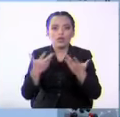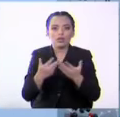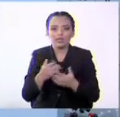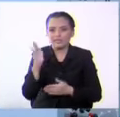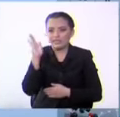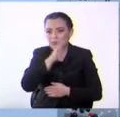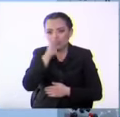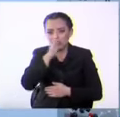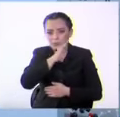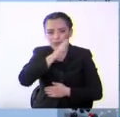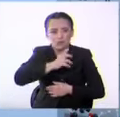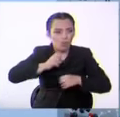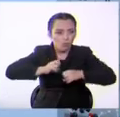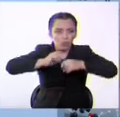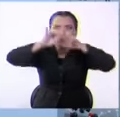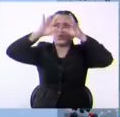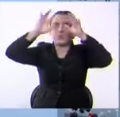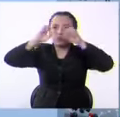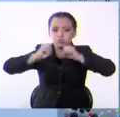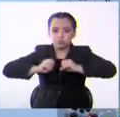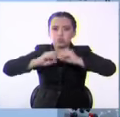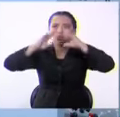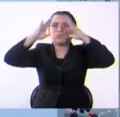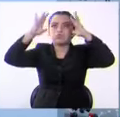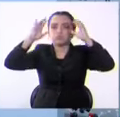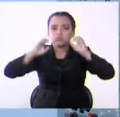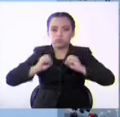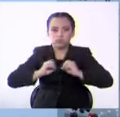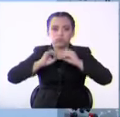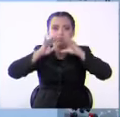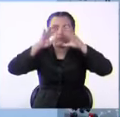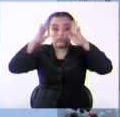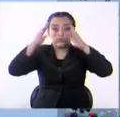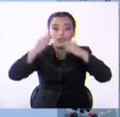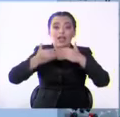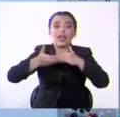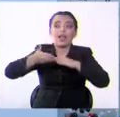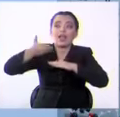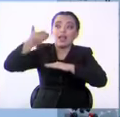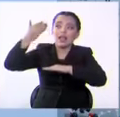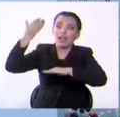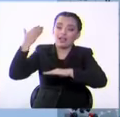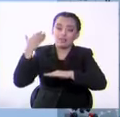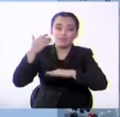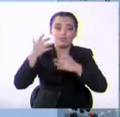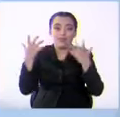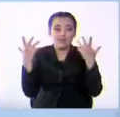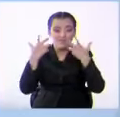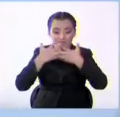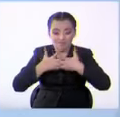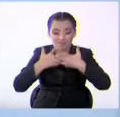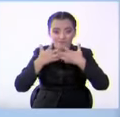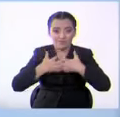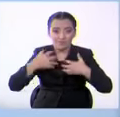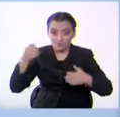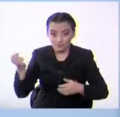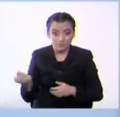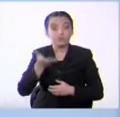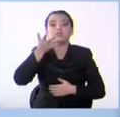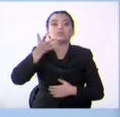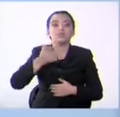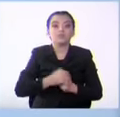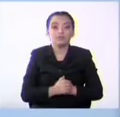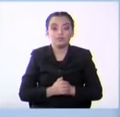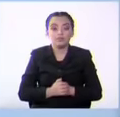han aumentado drásticamente desde la revolución industrial. Este cambio climático, ¿qué trae